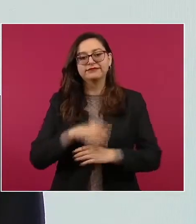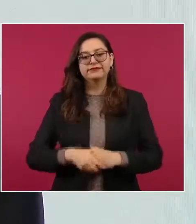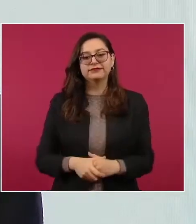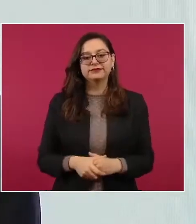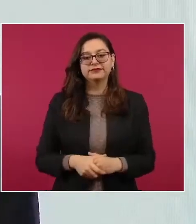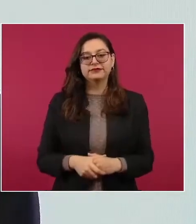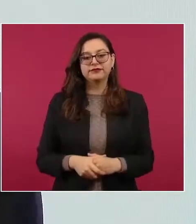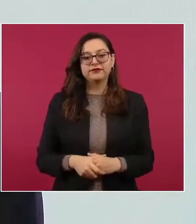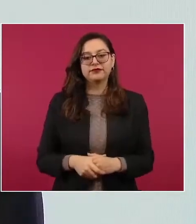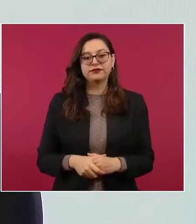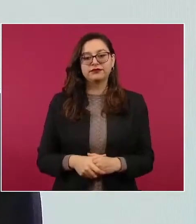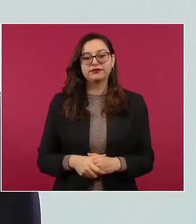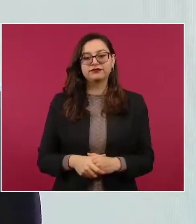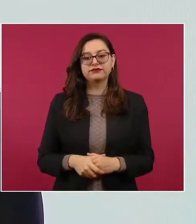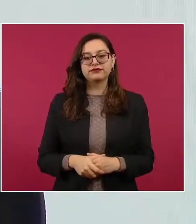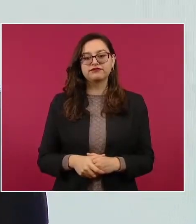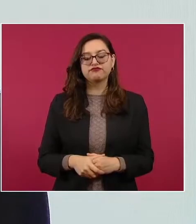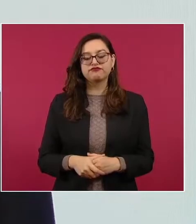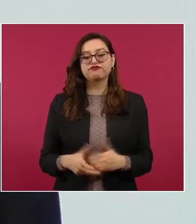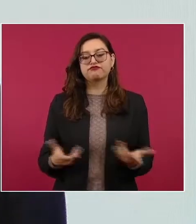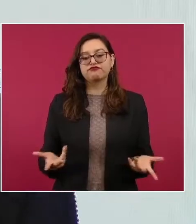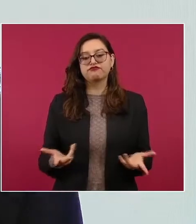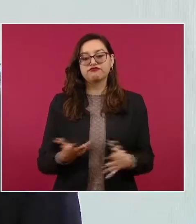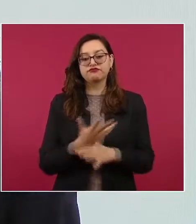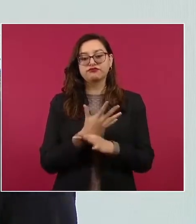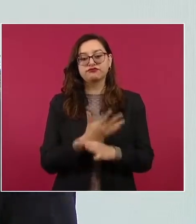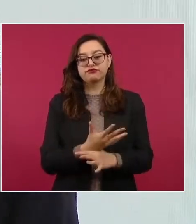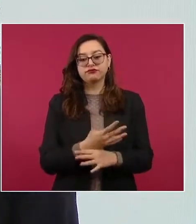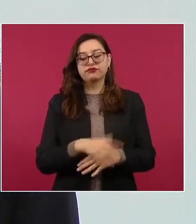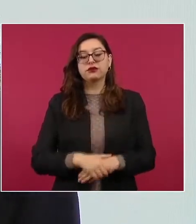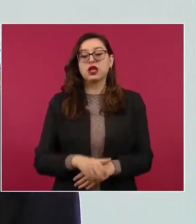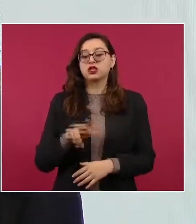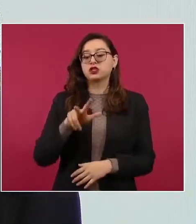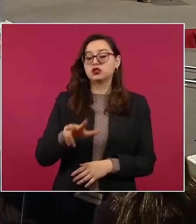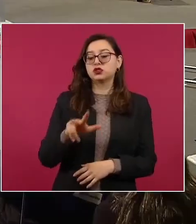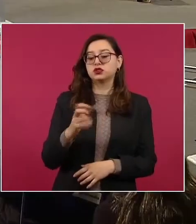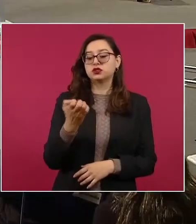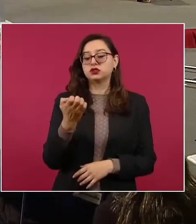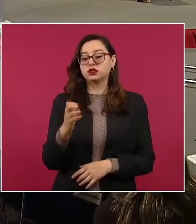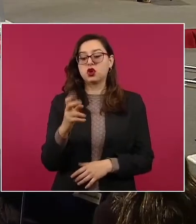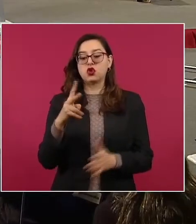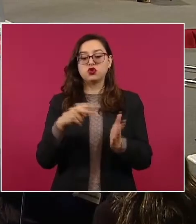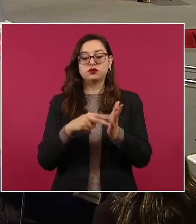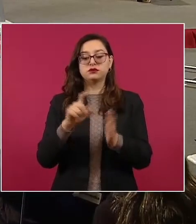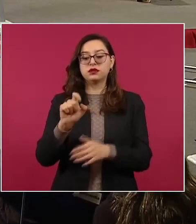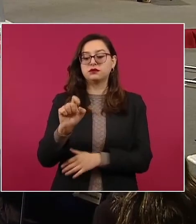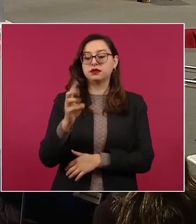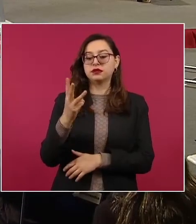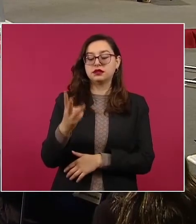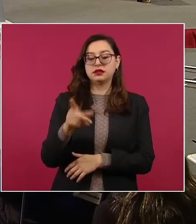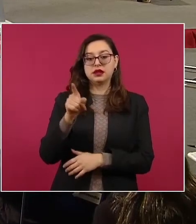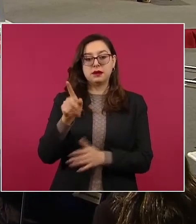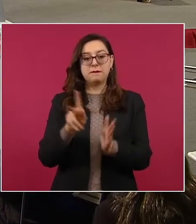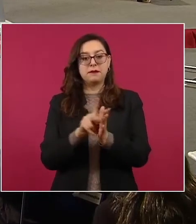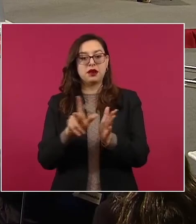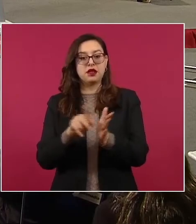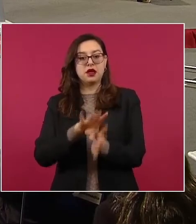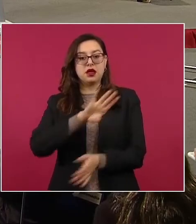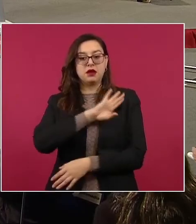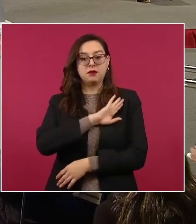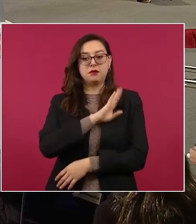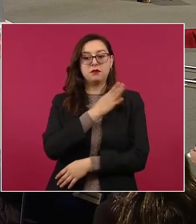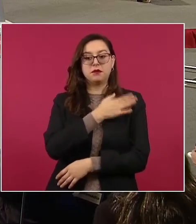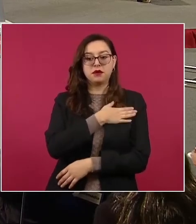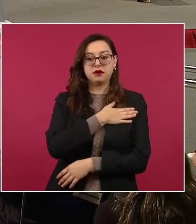Vamos a ver qué dijo El País. El 18 de enero de 2023, el periódico español El País, en su versión